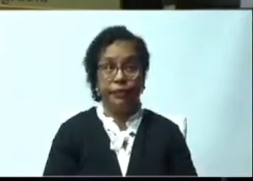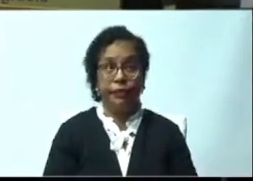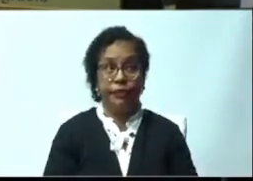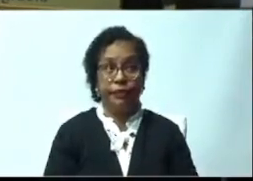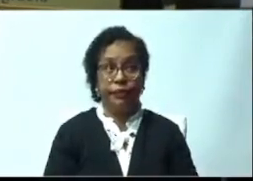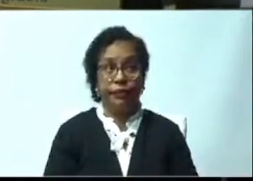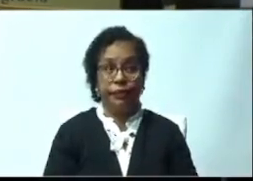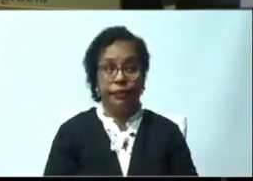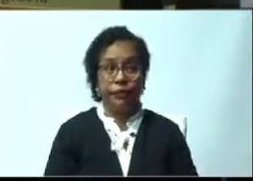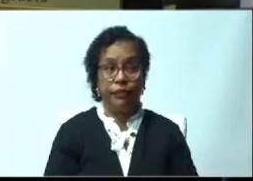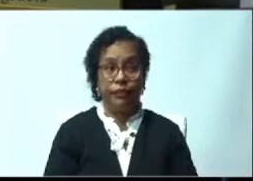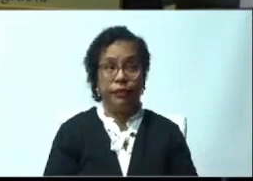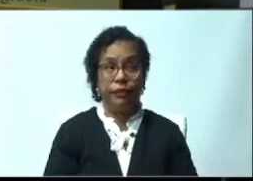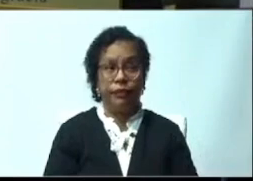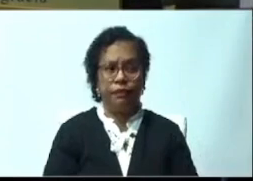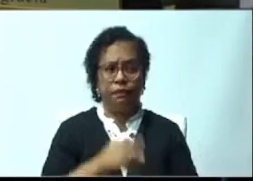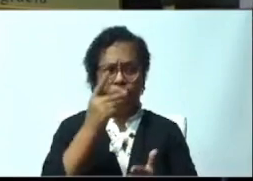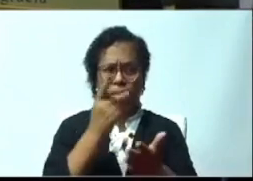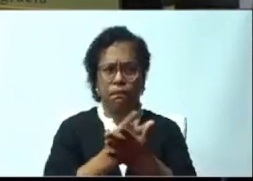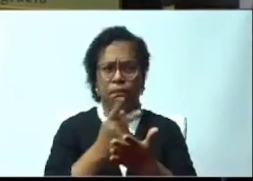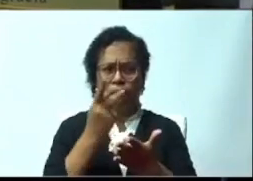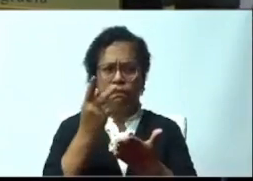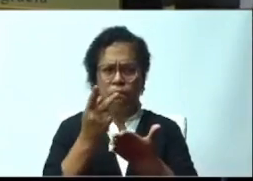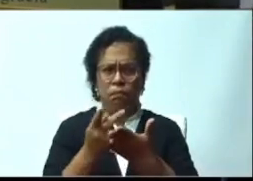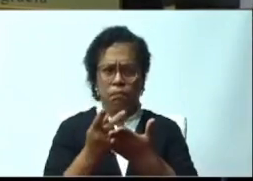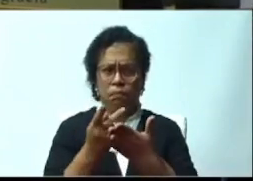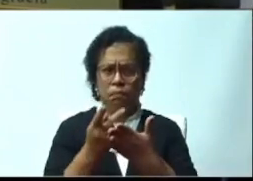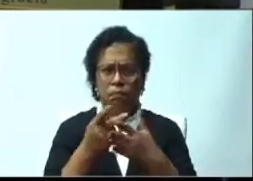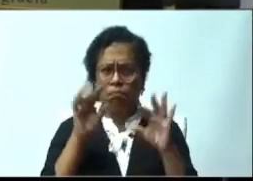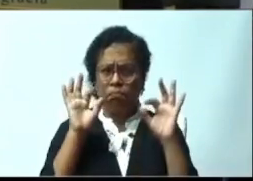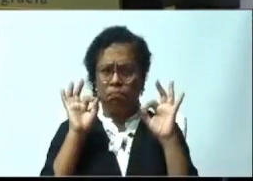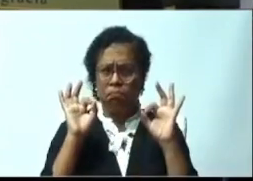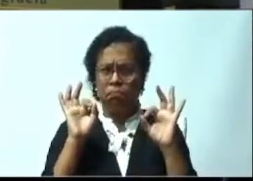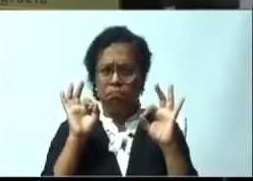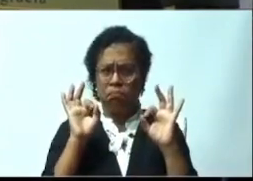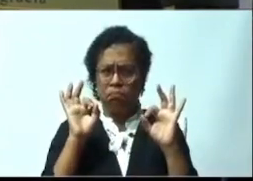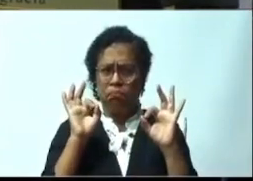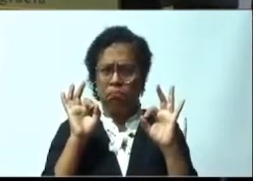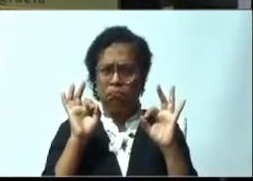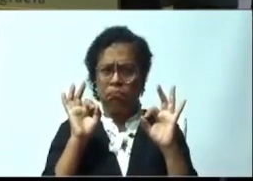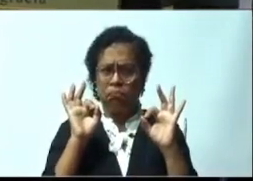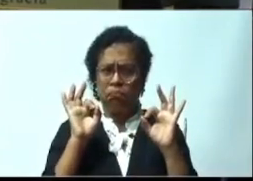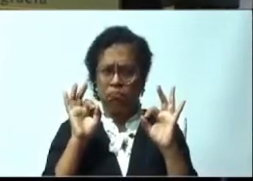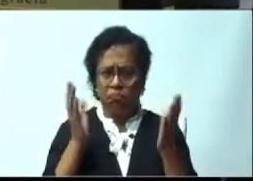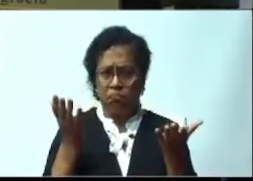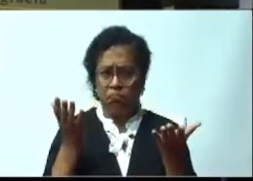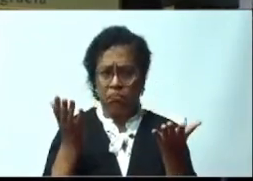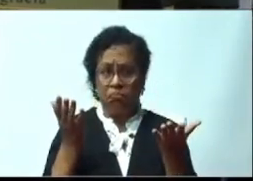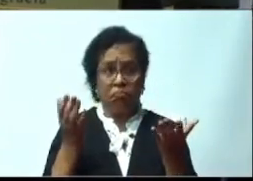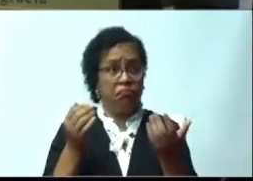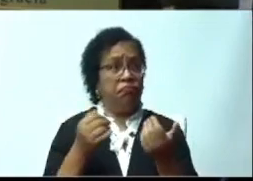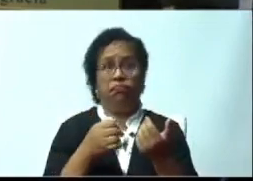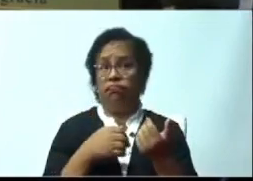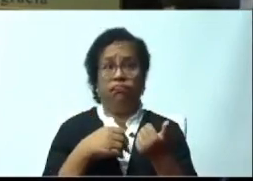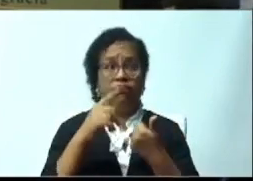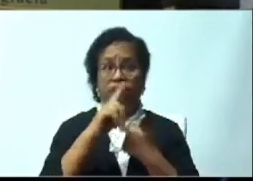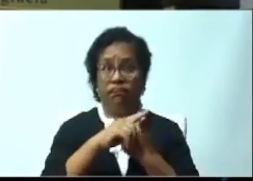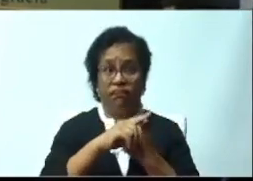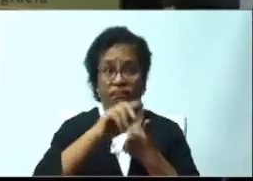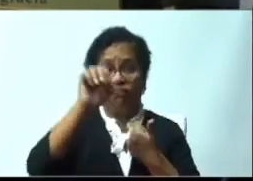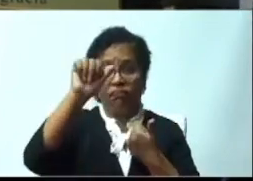factibilidad o no de este presupuesto, como están los ingresos de Aerodón, como la ley que se